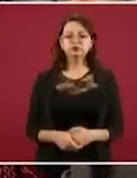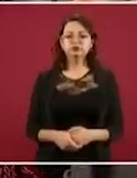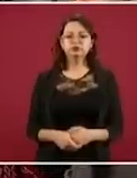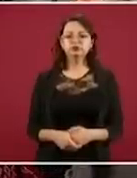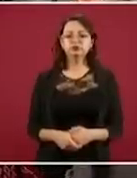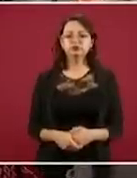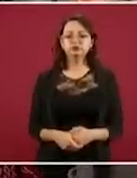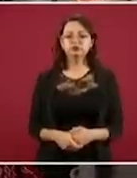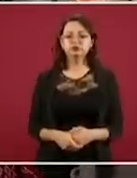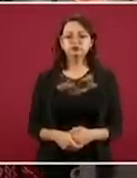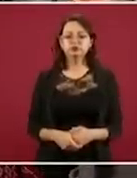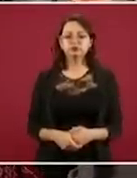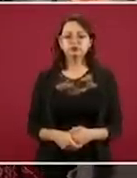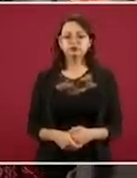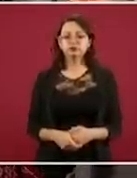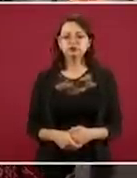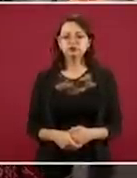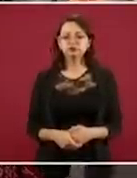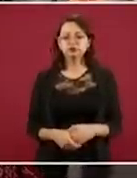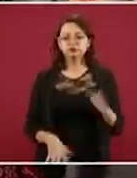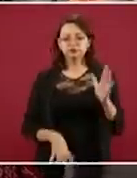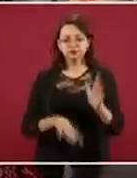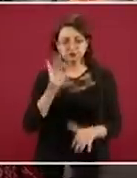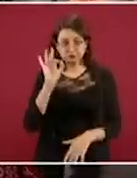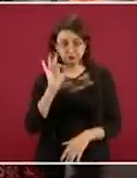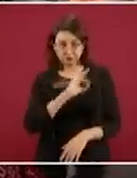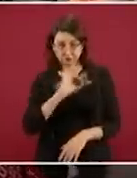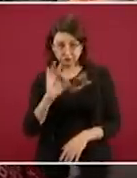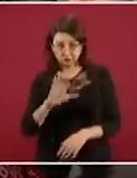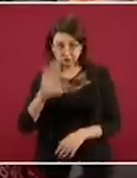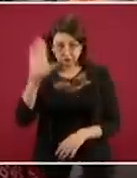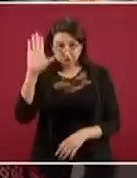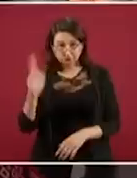Señor, por lo que le encuentra. Adelante. Sí.